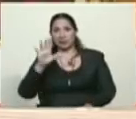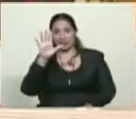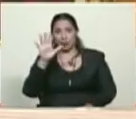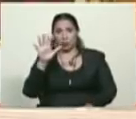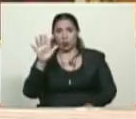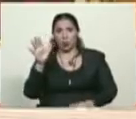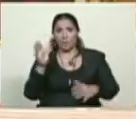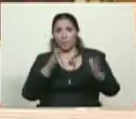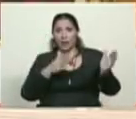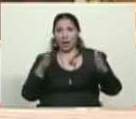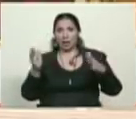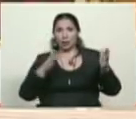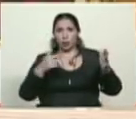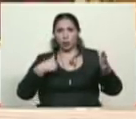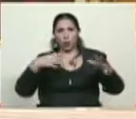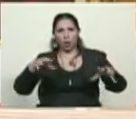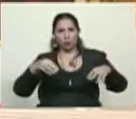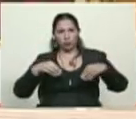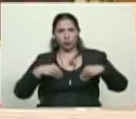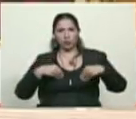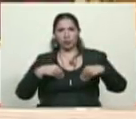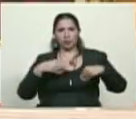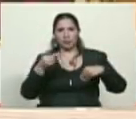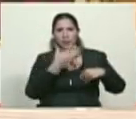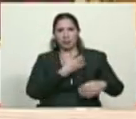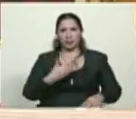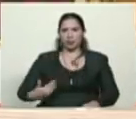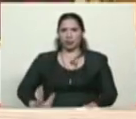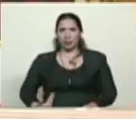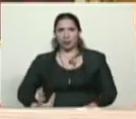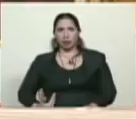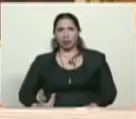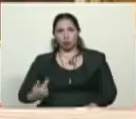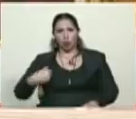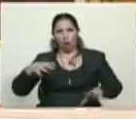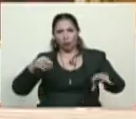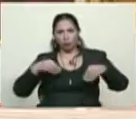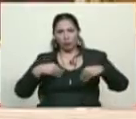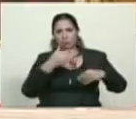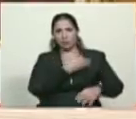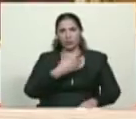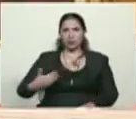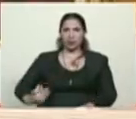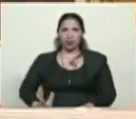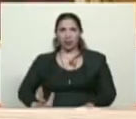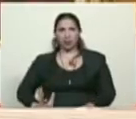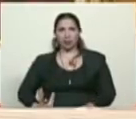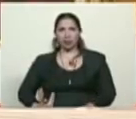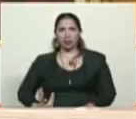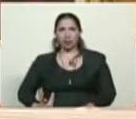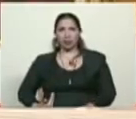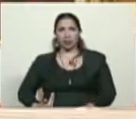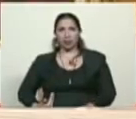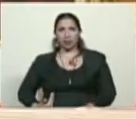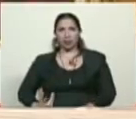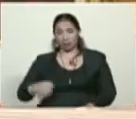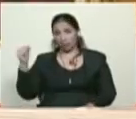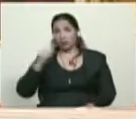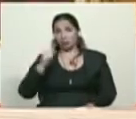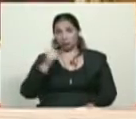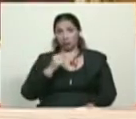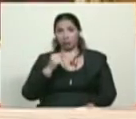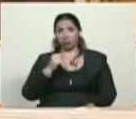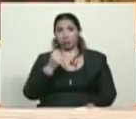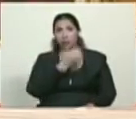asumí como vicepresidente de la República la presidencia interina de Venezuela. Yo sí fui presidente